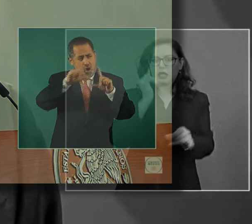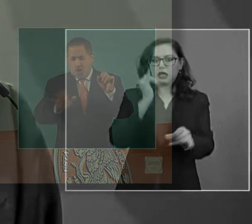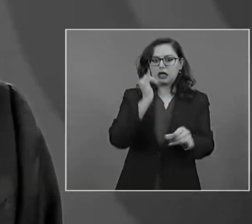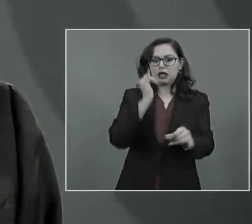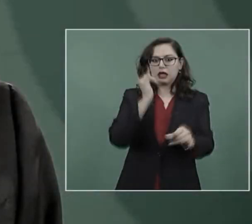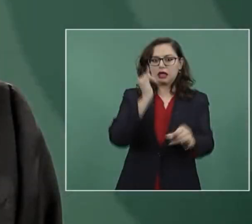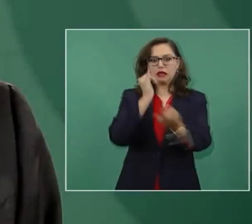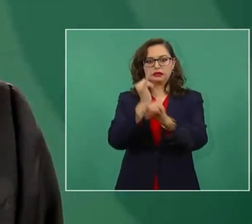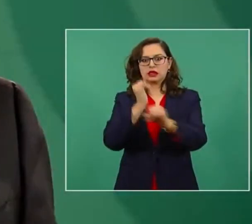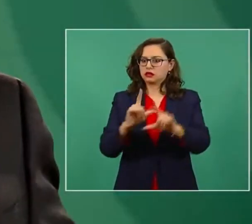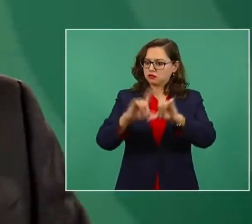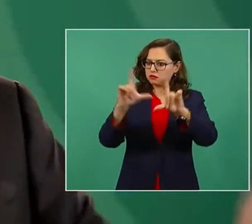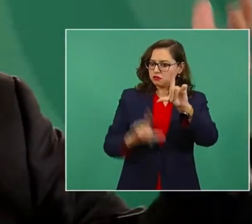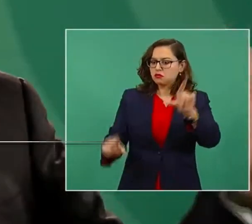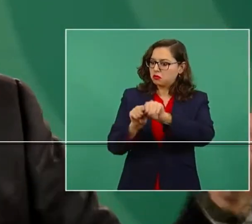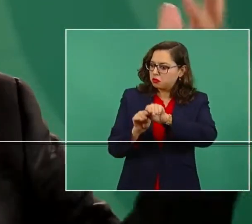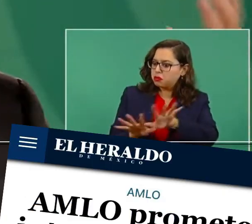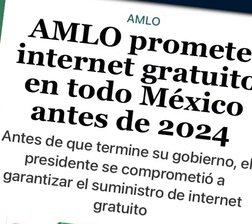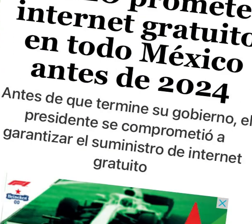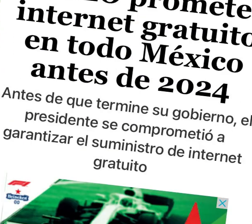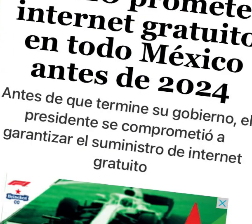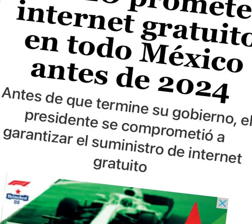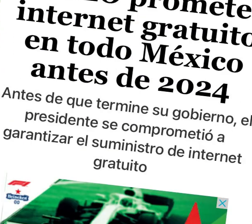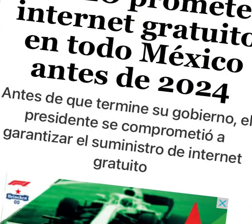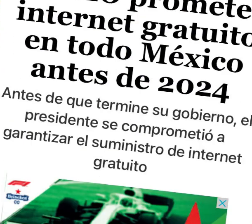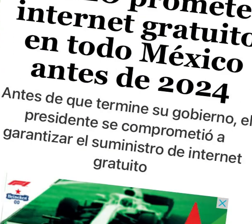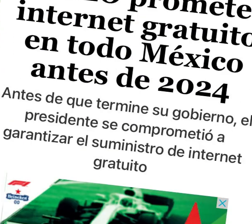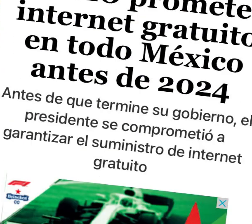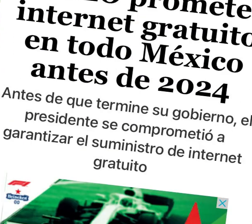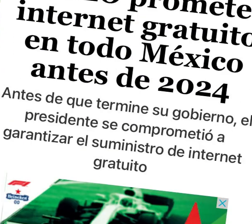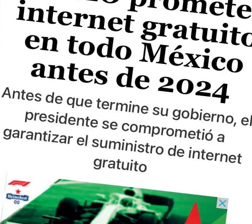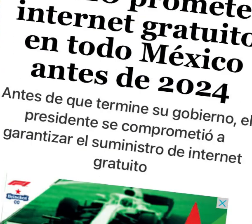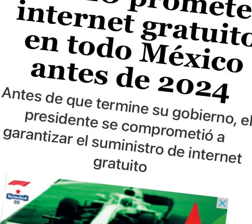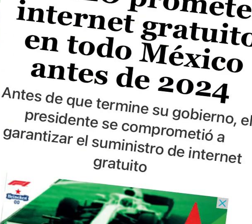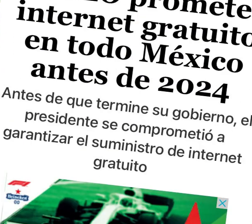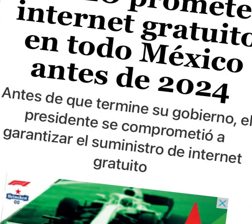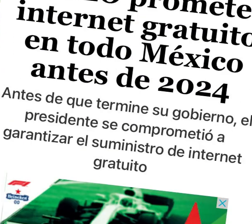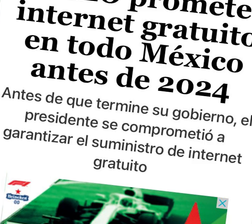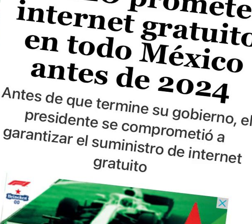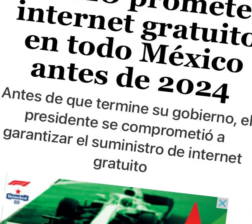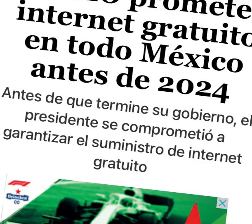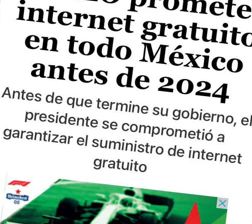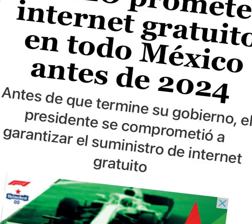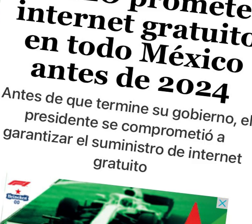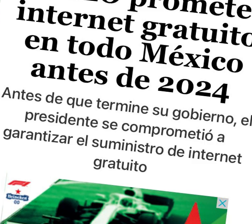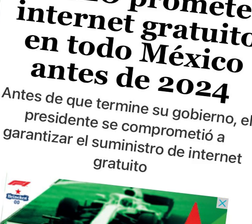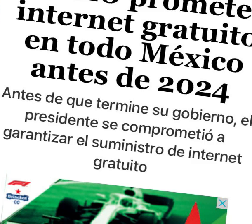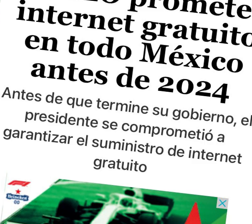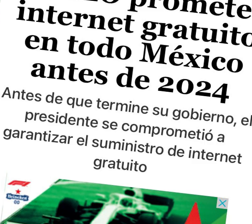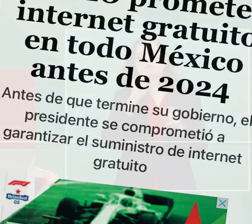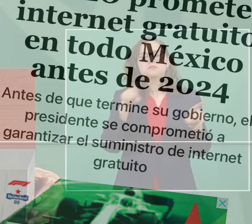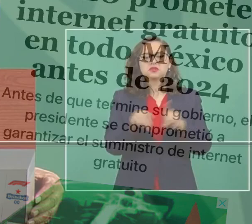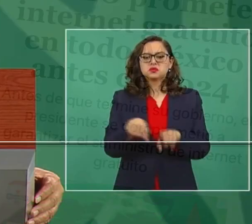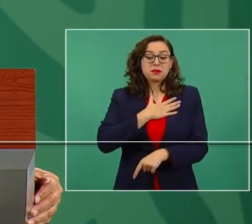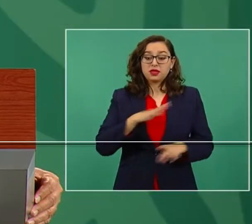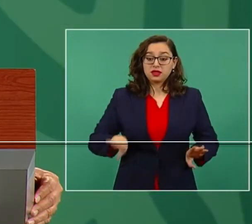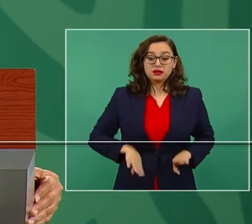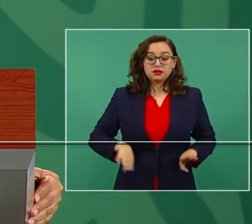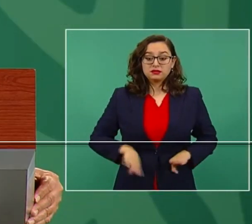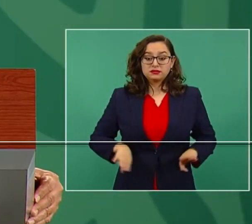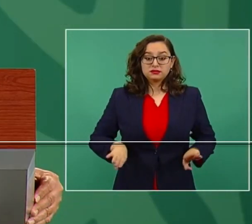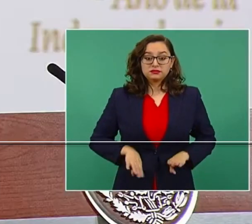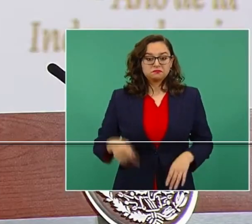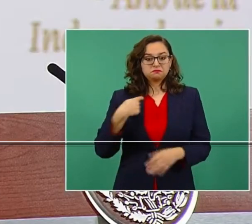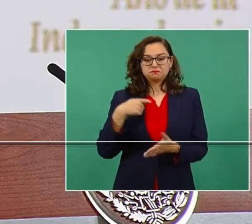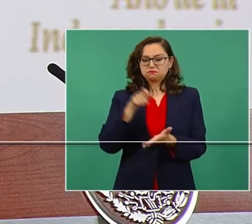nacional. Claro que refrendamos la concesión. Yo tengo pues una característica,